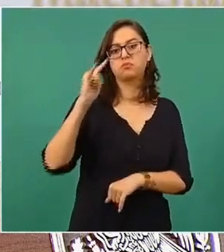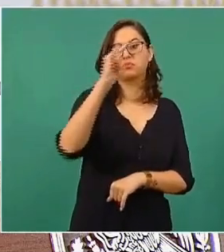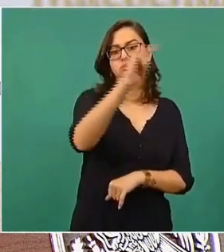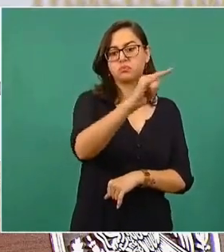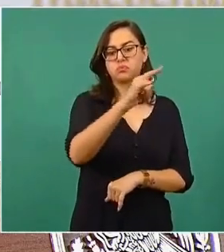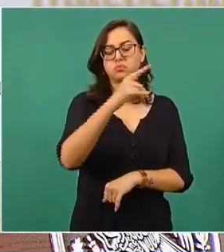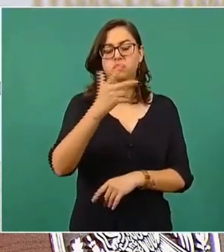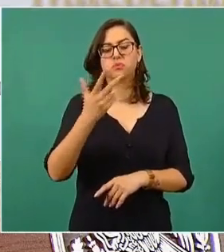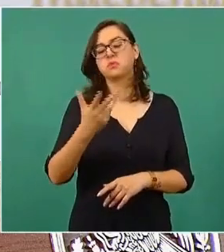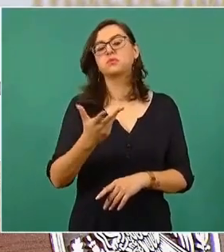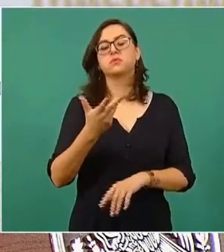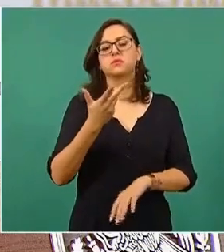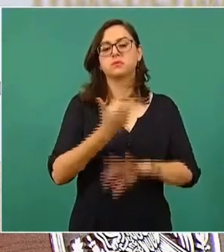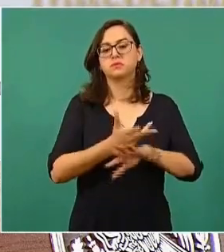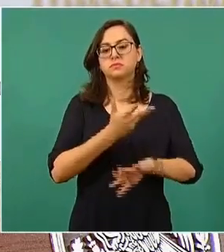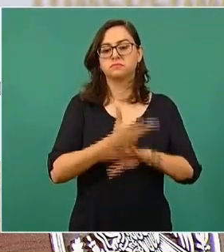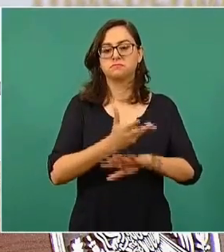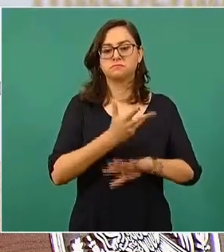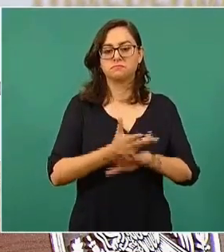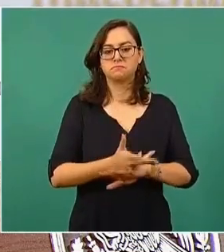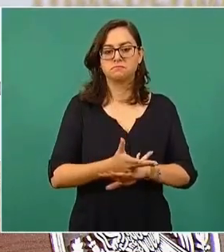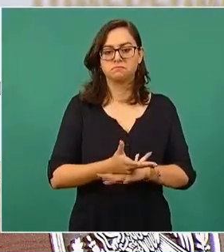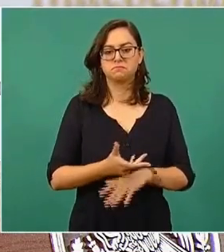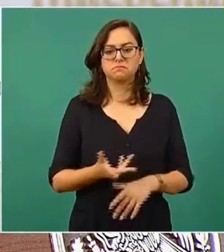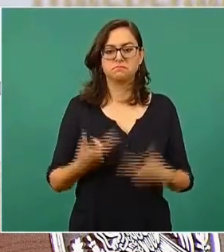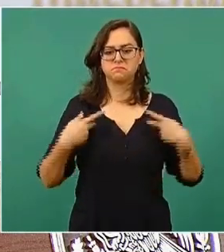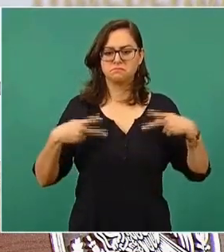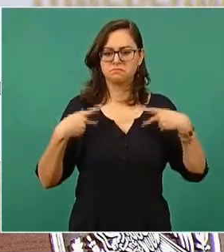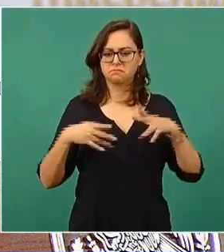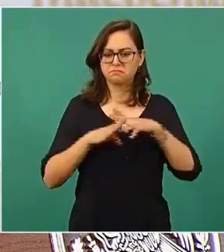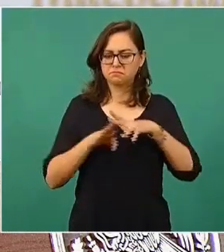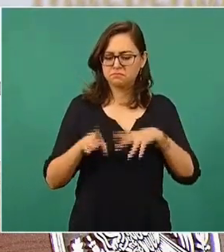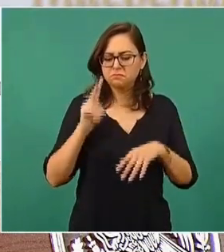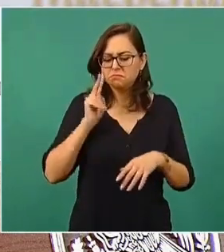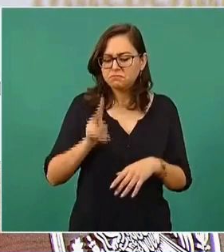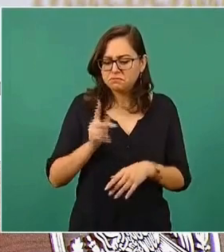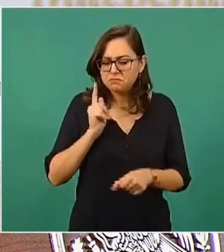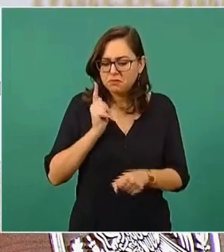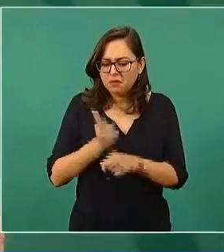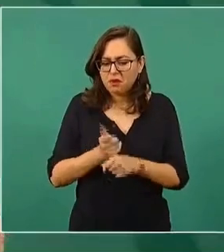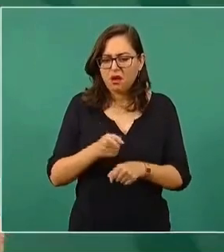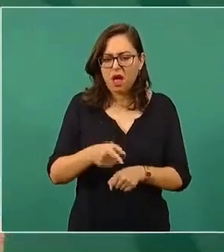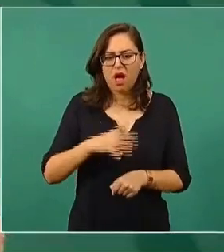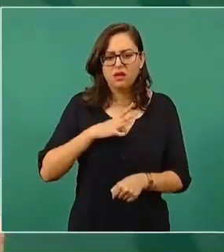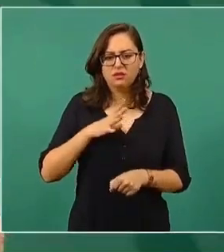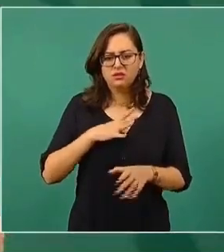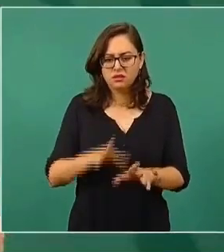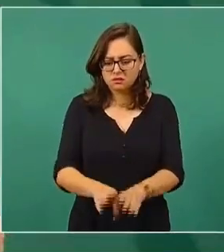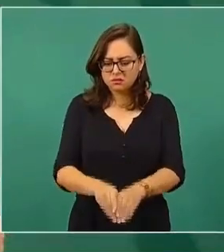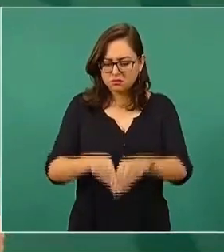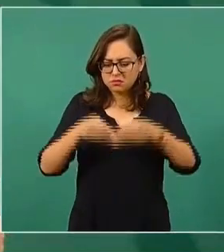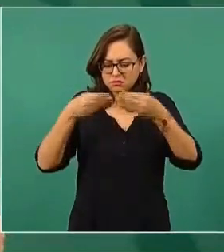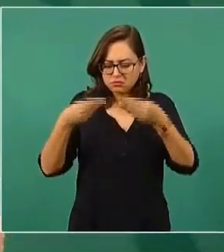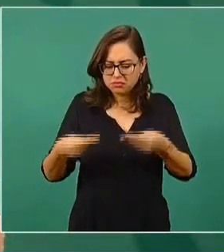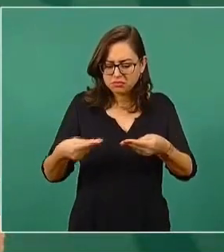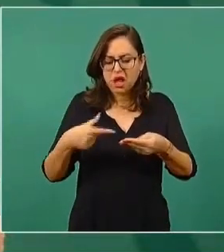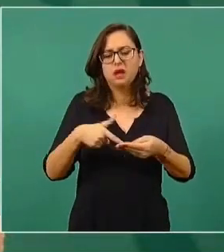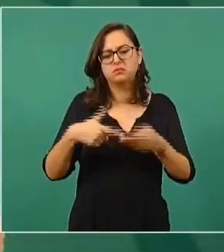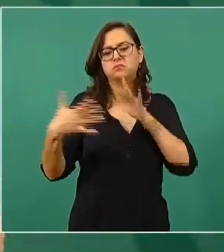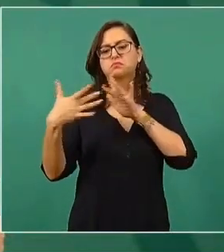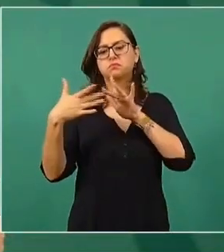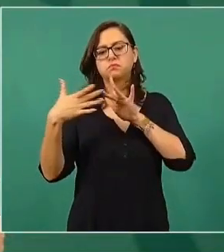el inmigrante se sentó y ahí vio la cartera, y le agarró y le habló.